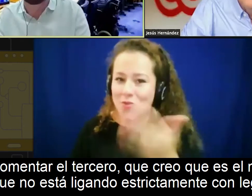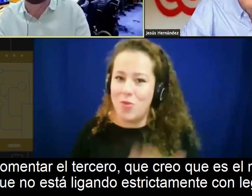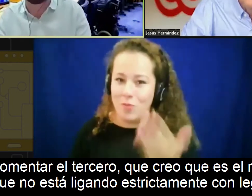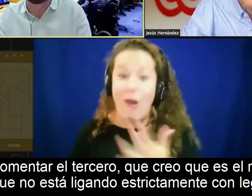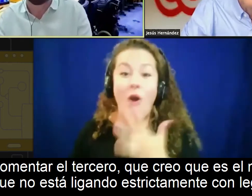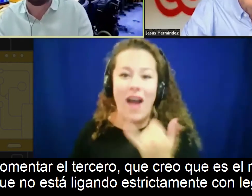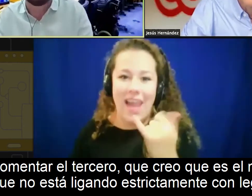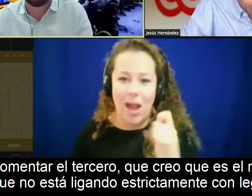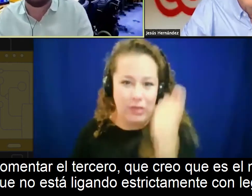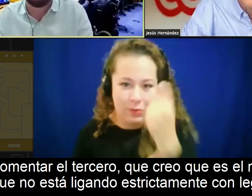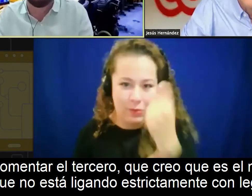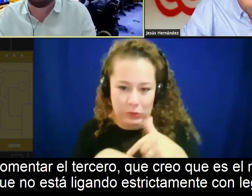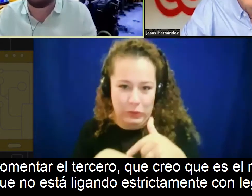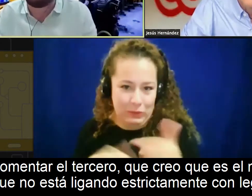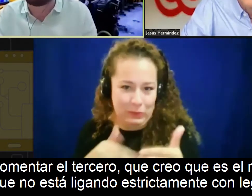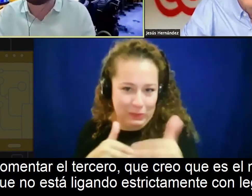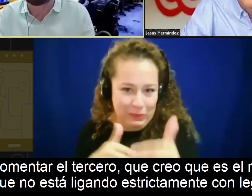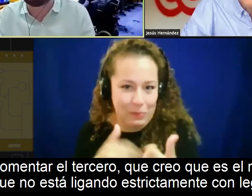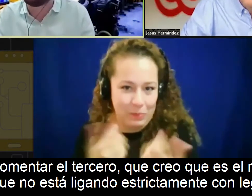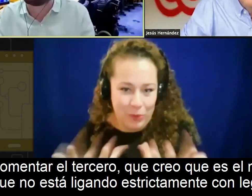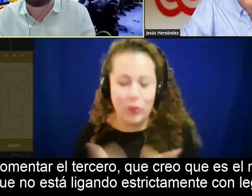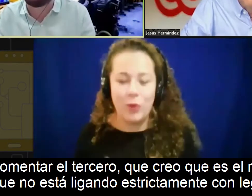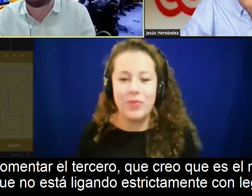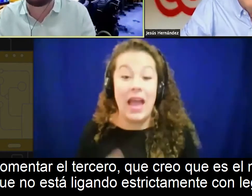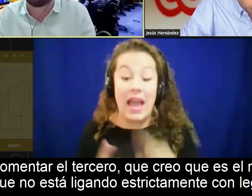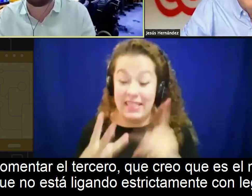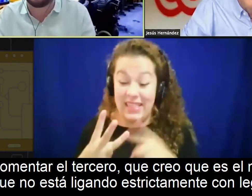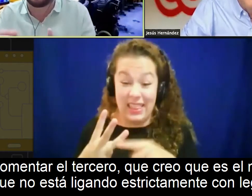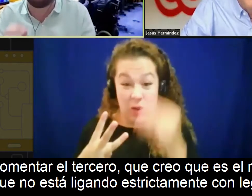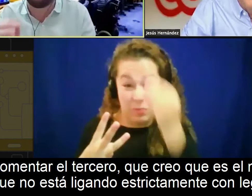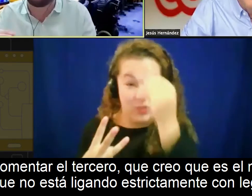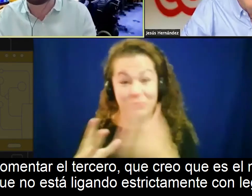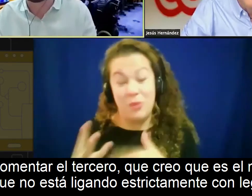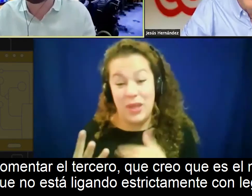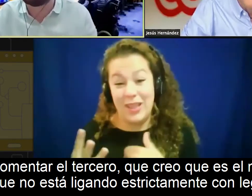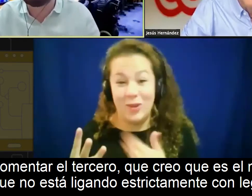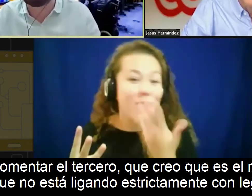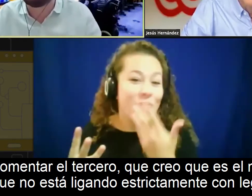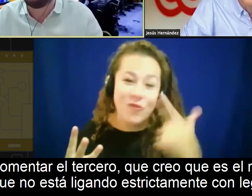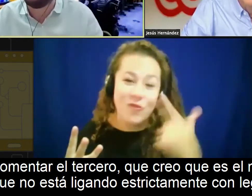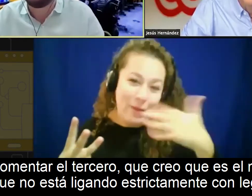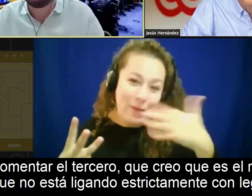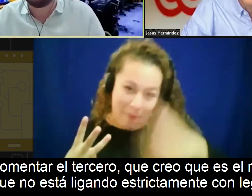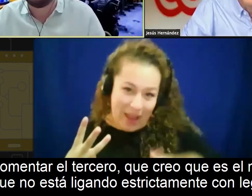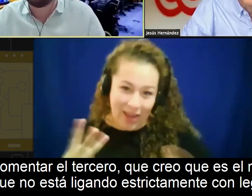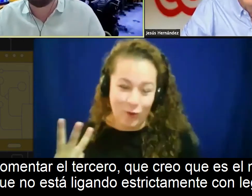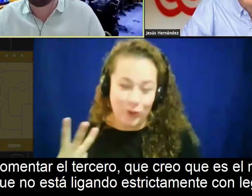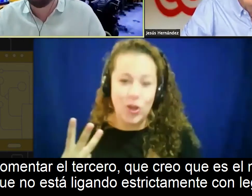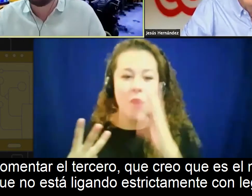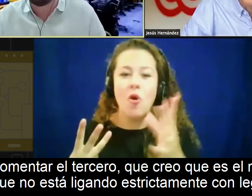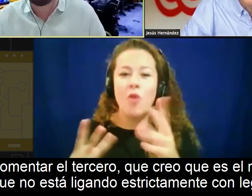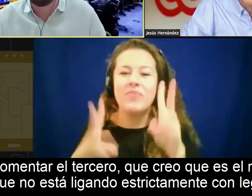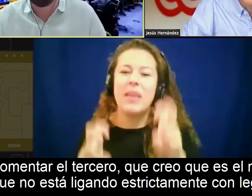que comente el tercero, que es el pobrecillo, yo creo que es el menos conocido porque no está ligado He olvidado, estrictamente sí. con